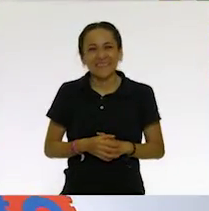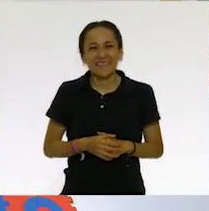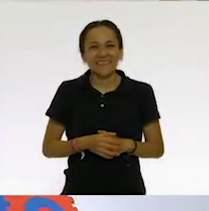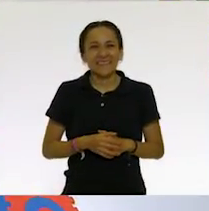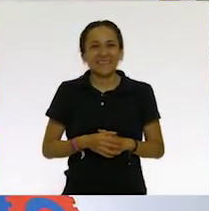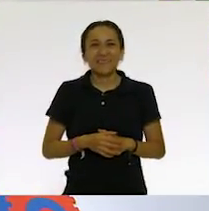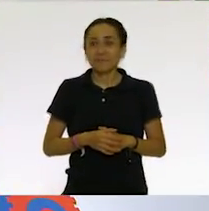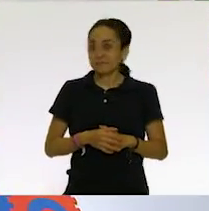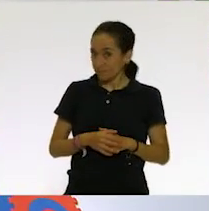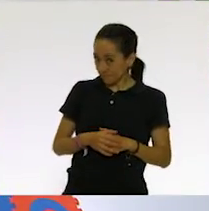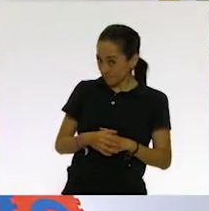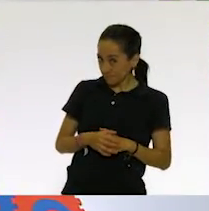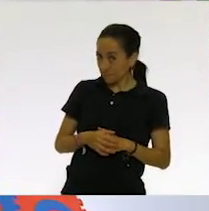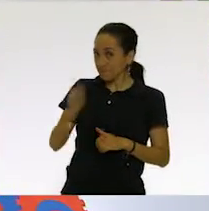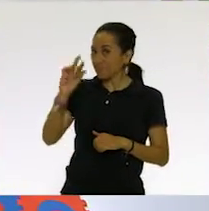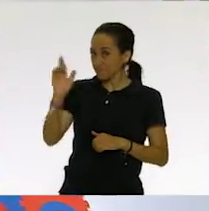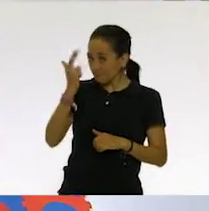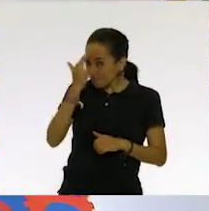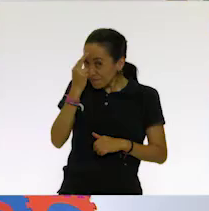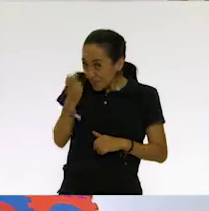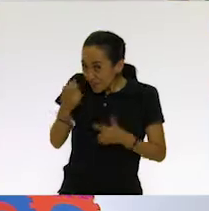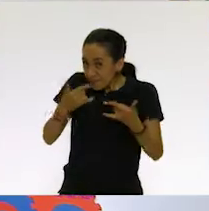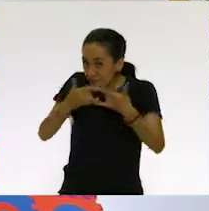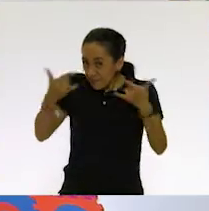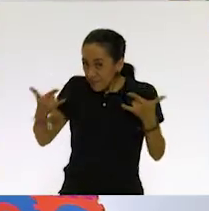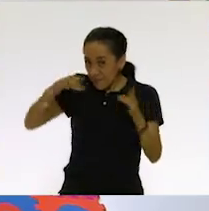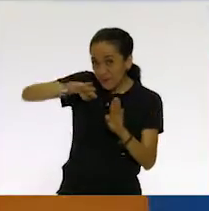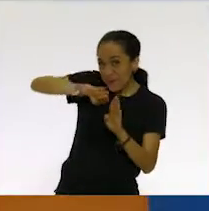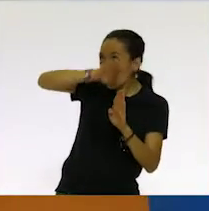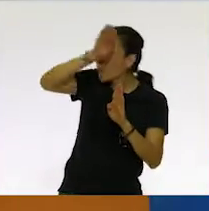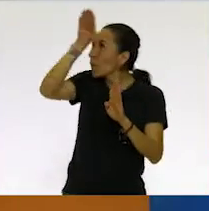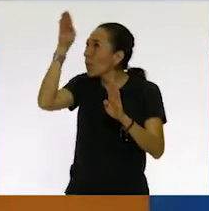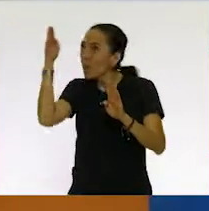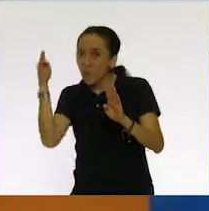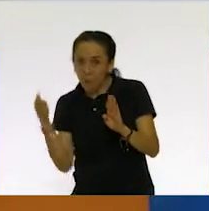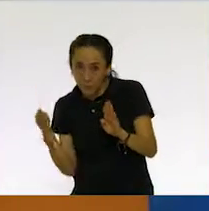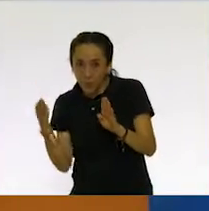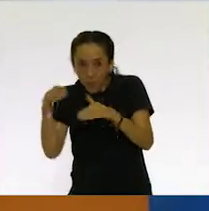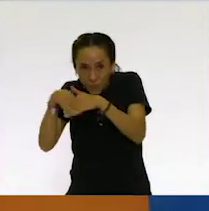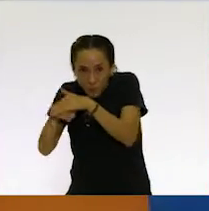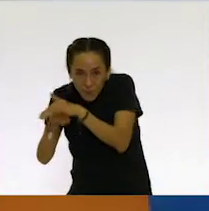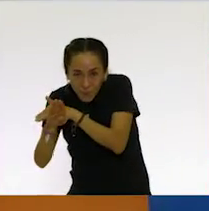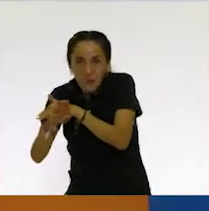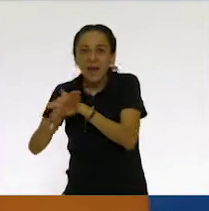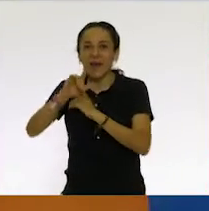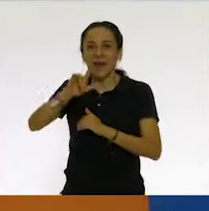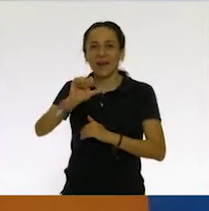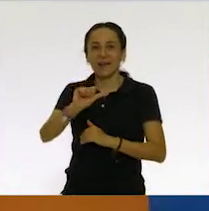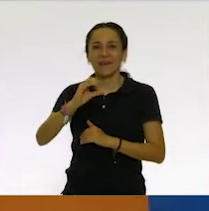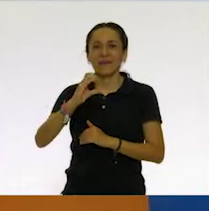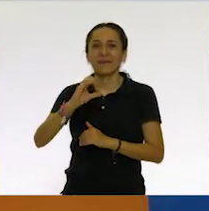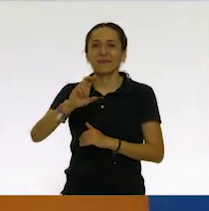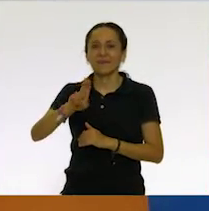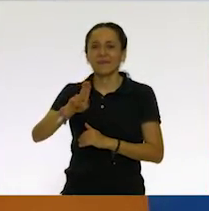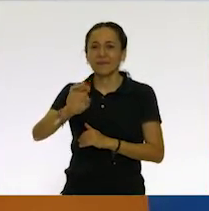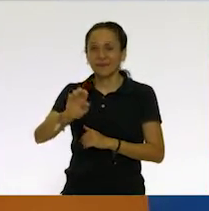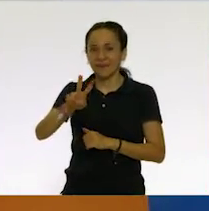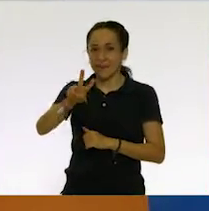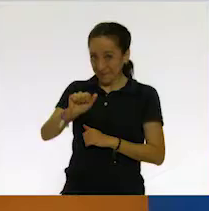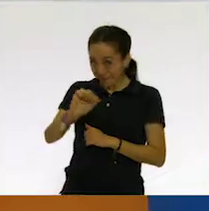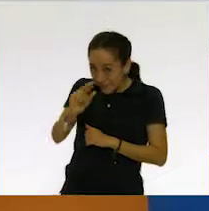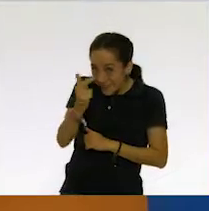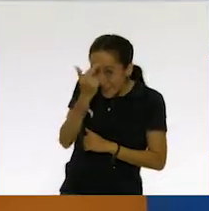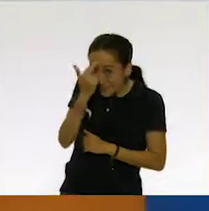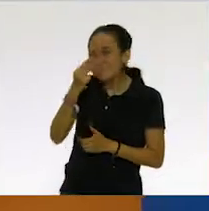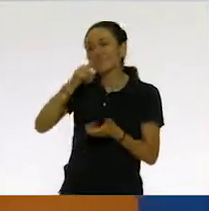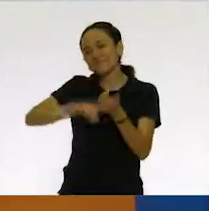Sí, se acordaron del cuento de la cueva. Muy bien. Y nos platica sobre un lobo. Pero, ¿qué te